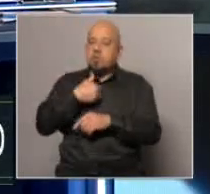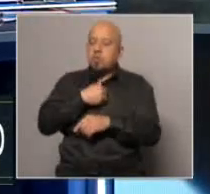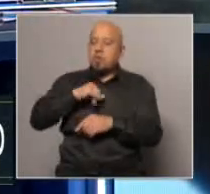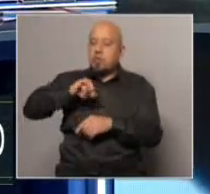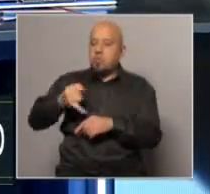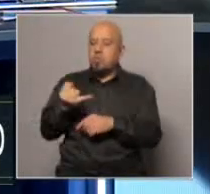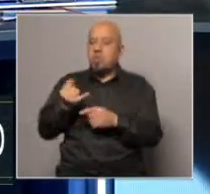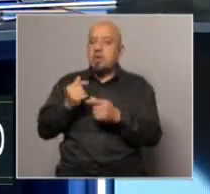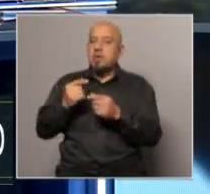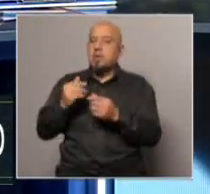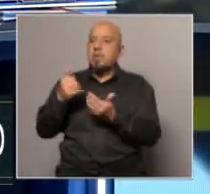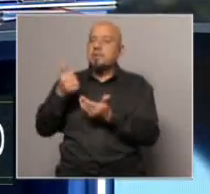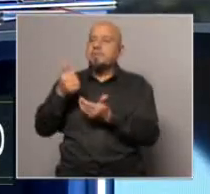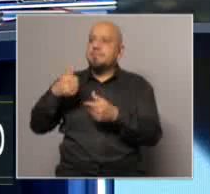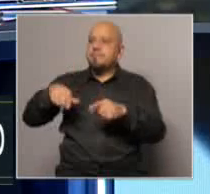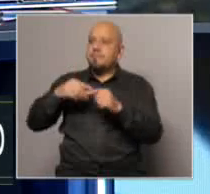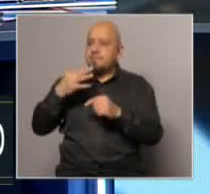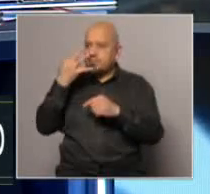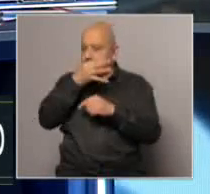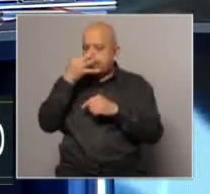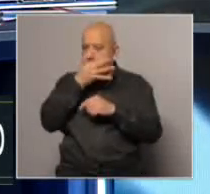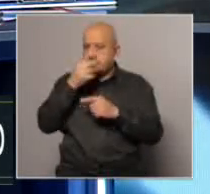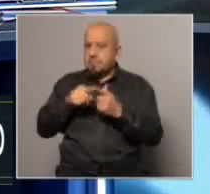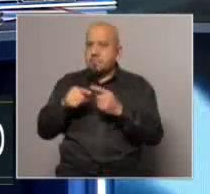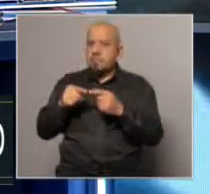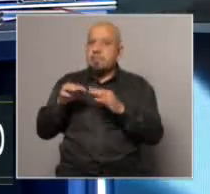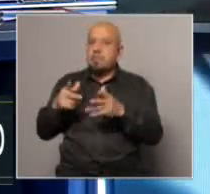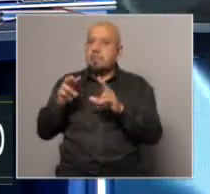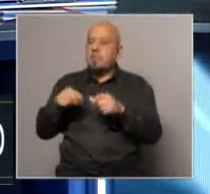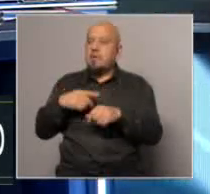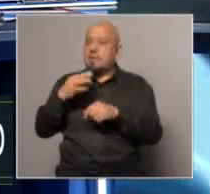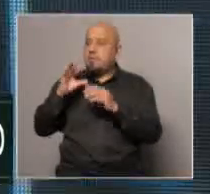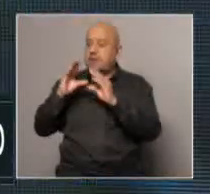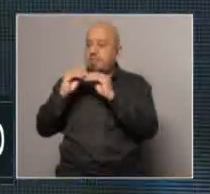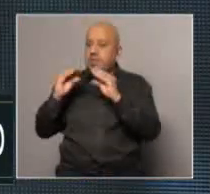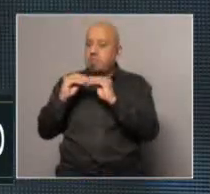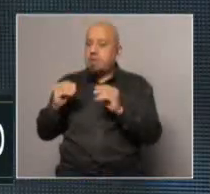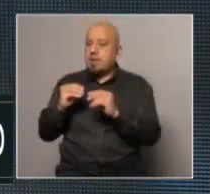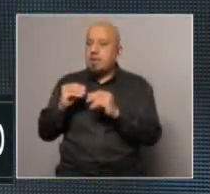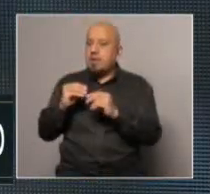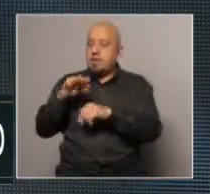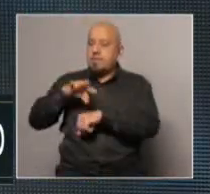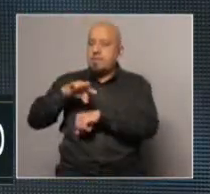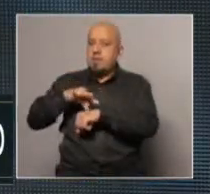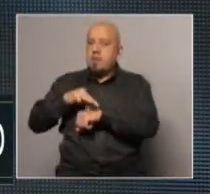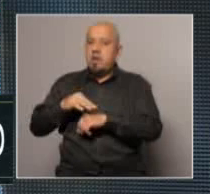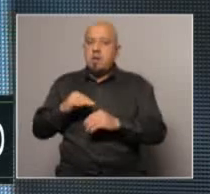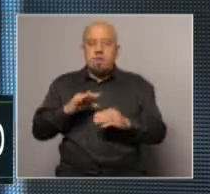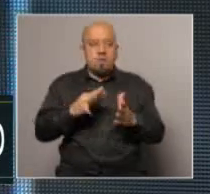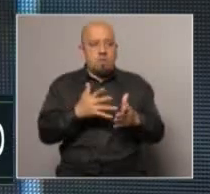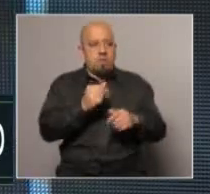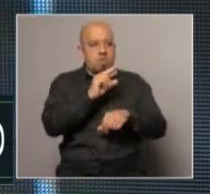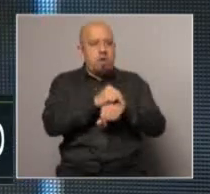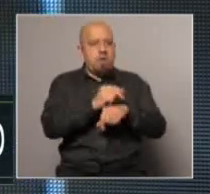Drogas y cuáles son las dificultades hoy para este tema del cannabis medicinal? El cannabis para uso medicinal,